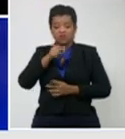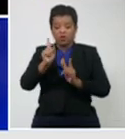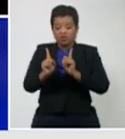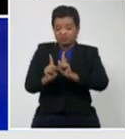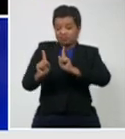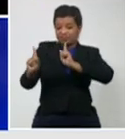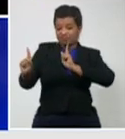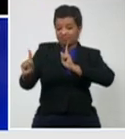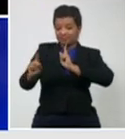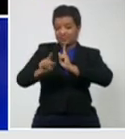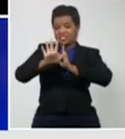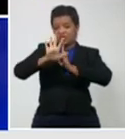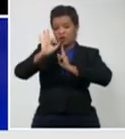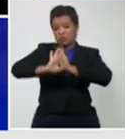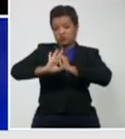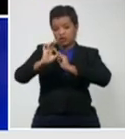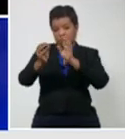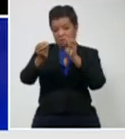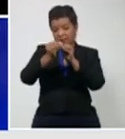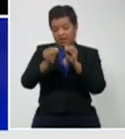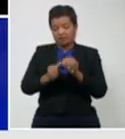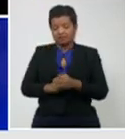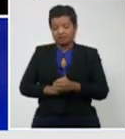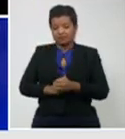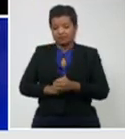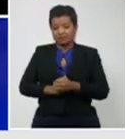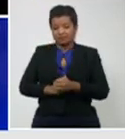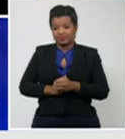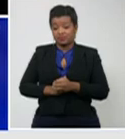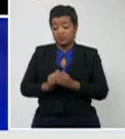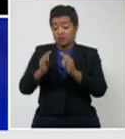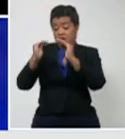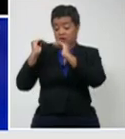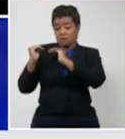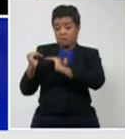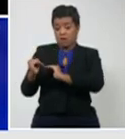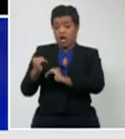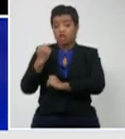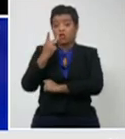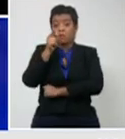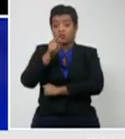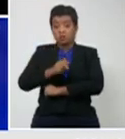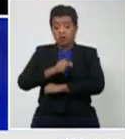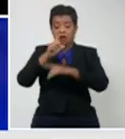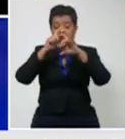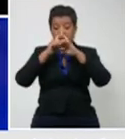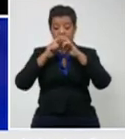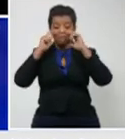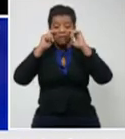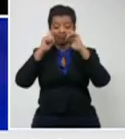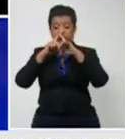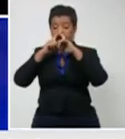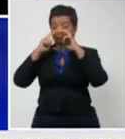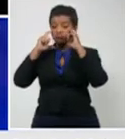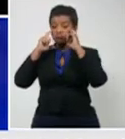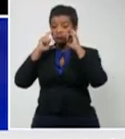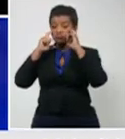5%. Cuando los dos tienen nasobuco puesto, pues baja a